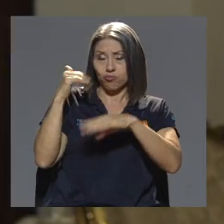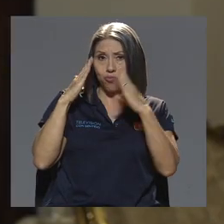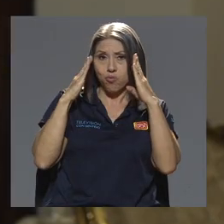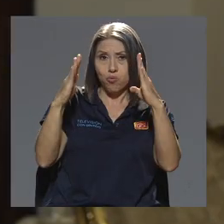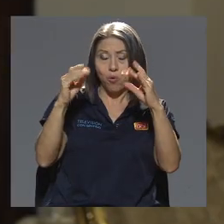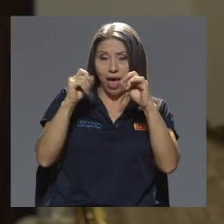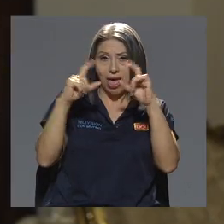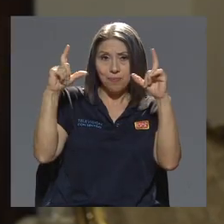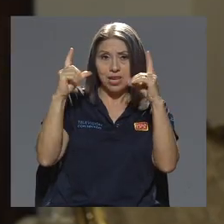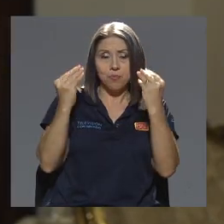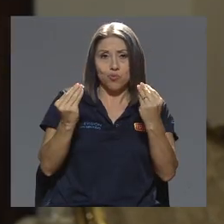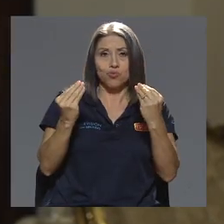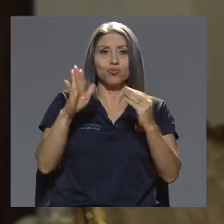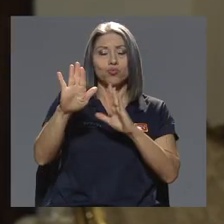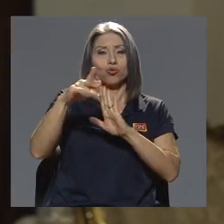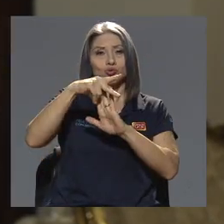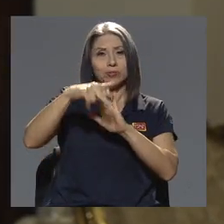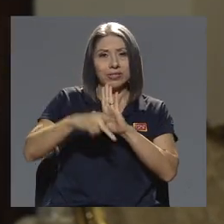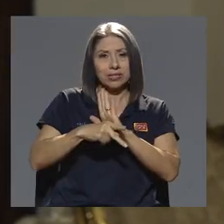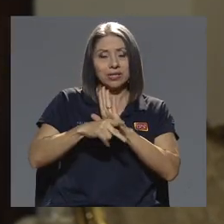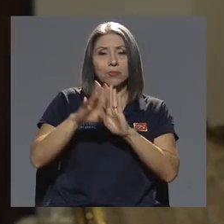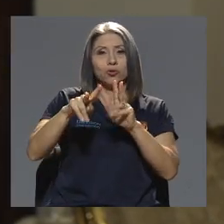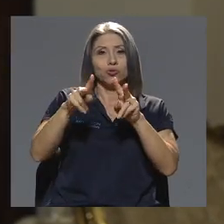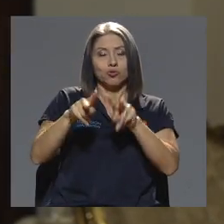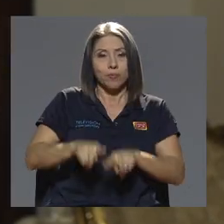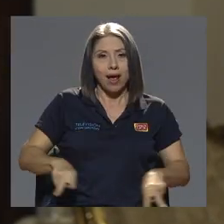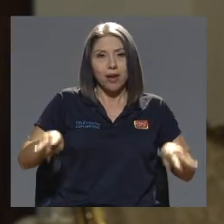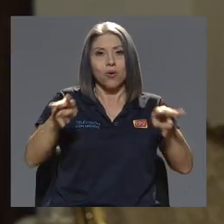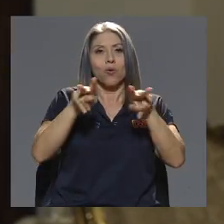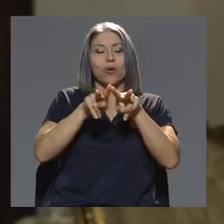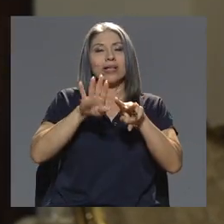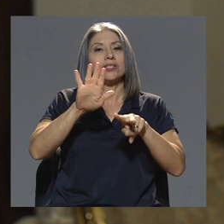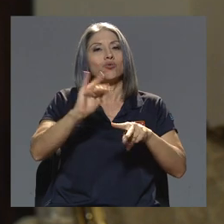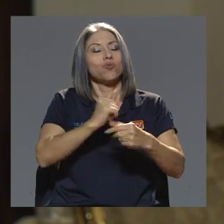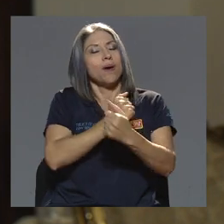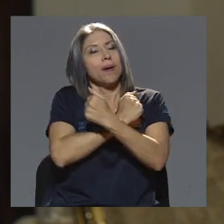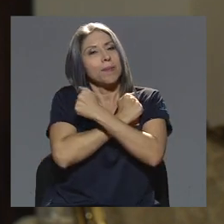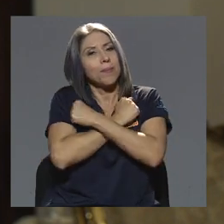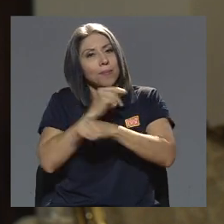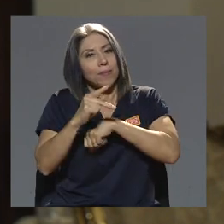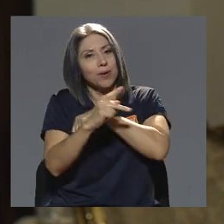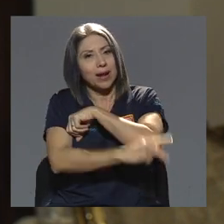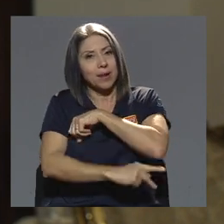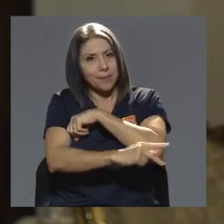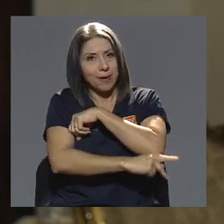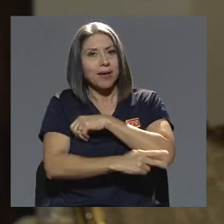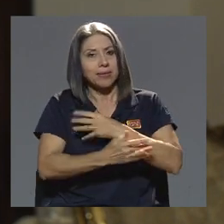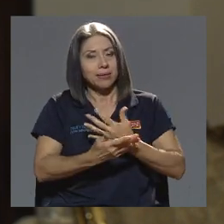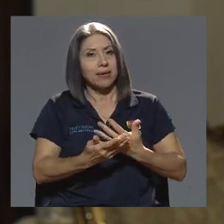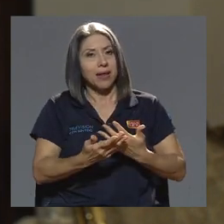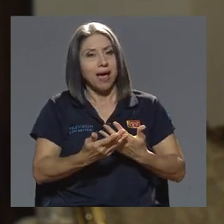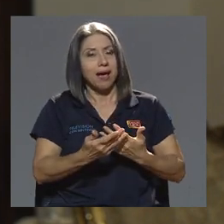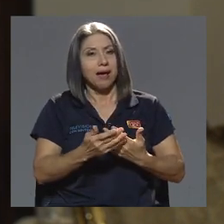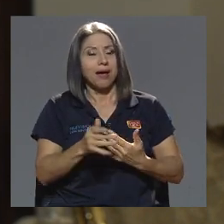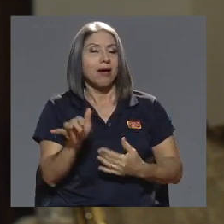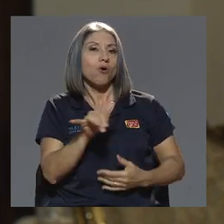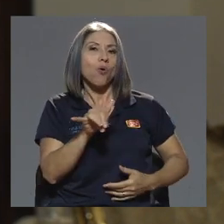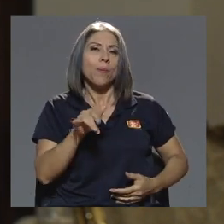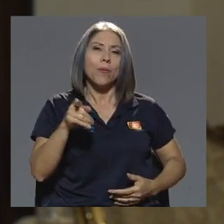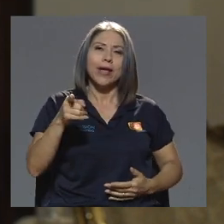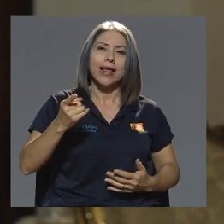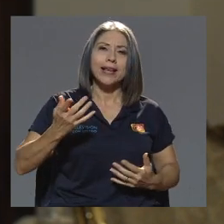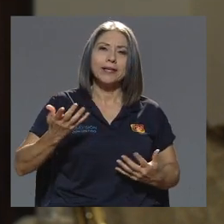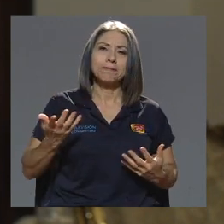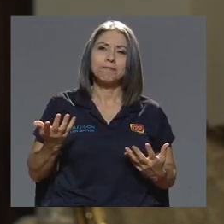por sus principios, por sus valores, por su amor a la patria, como él